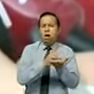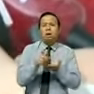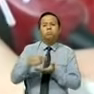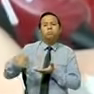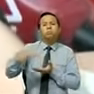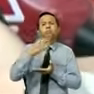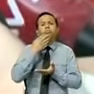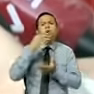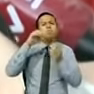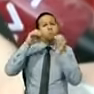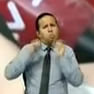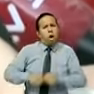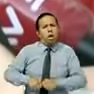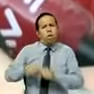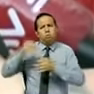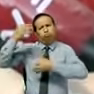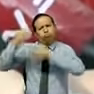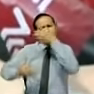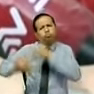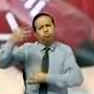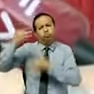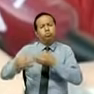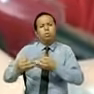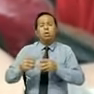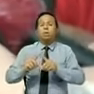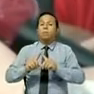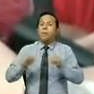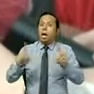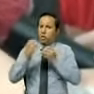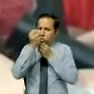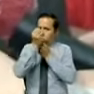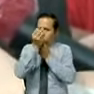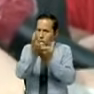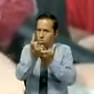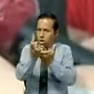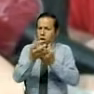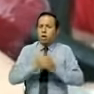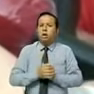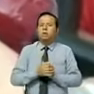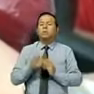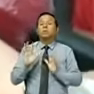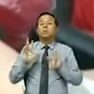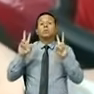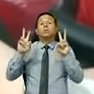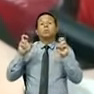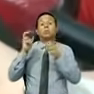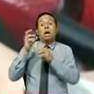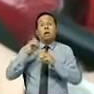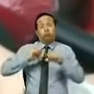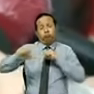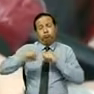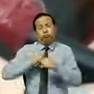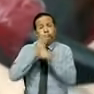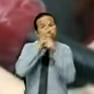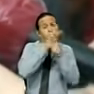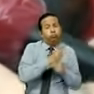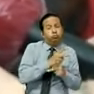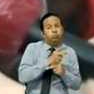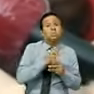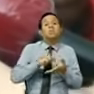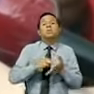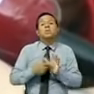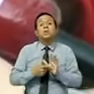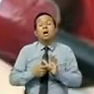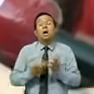de protección, sin embargo, y eso tiene que saber la ciudadanía, saber claramente, que la acción extraordinaria de protección no tiene efecto suspensivo, es decir, que